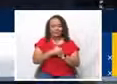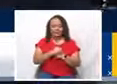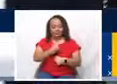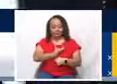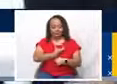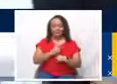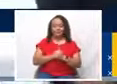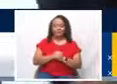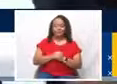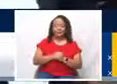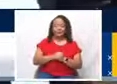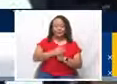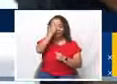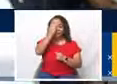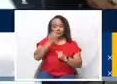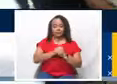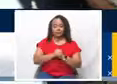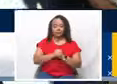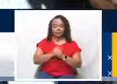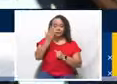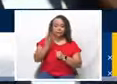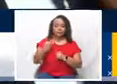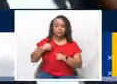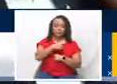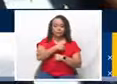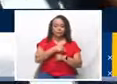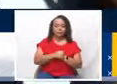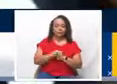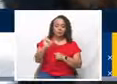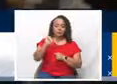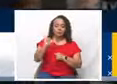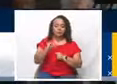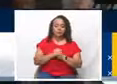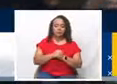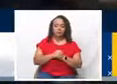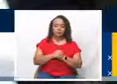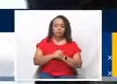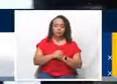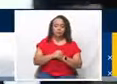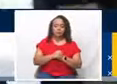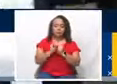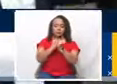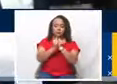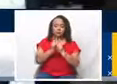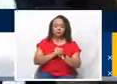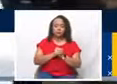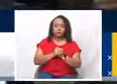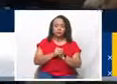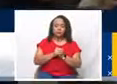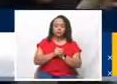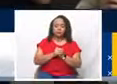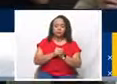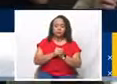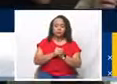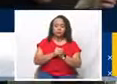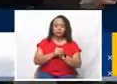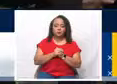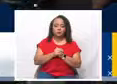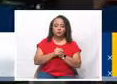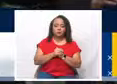¿verdad? Bueno, porque este es Sherman, el ministro, ¿verdad? Este es el ministro también de Monte de Deportes. Dale. Estamos en vivo con